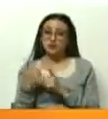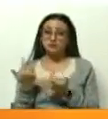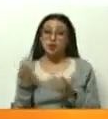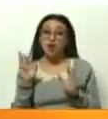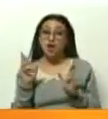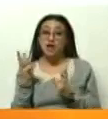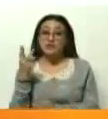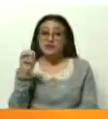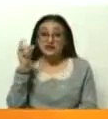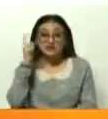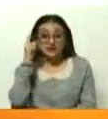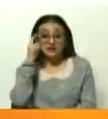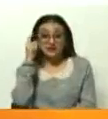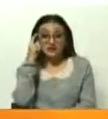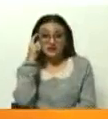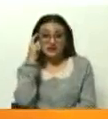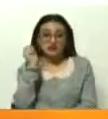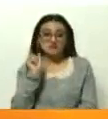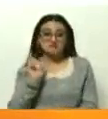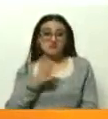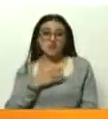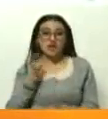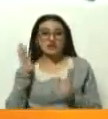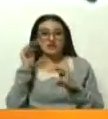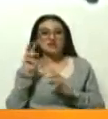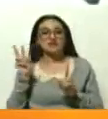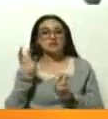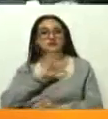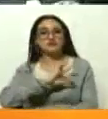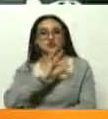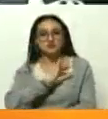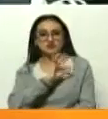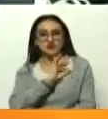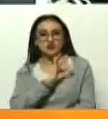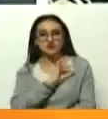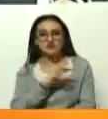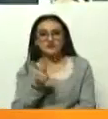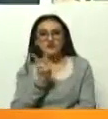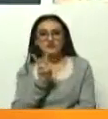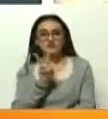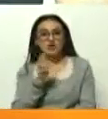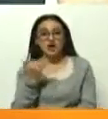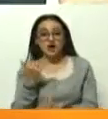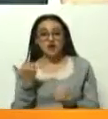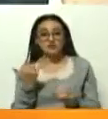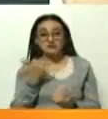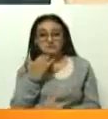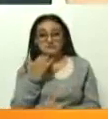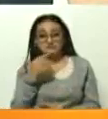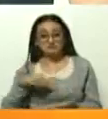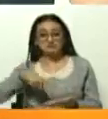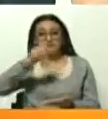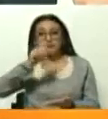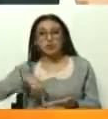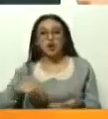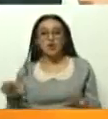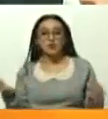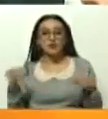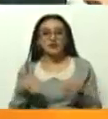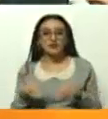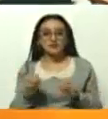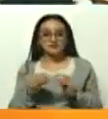días podemos atender el tema social, por ejemplo. Venezuela acaba de firmar un muy importante acuerdo